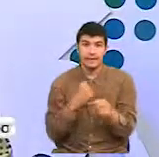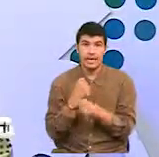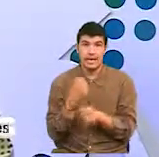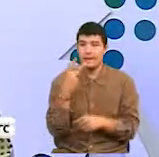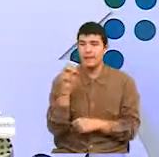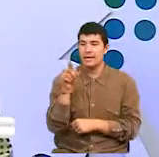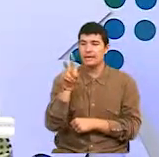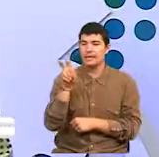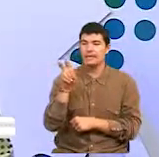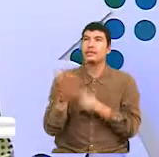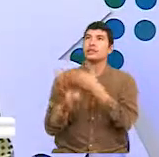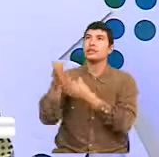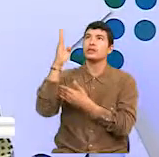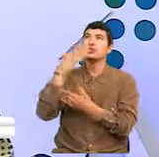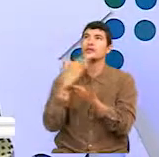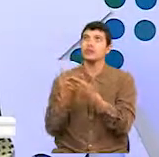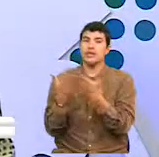quiere, logremos